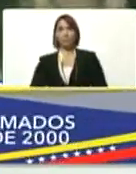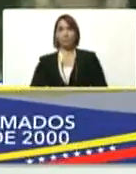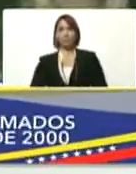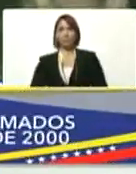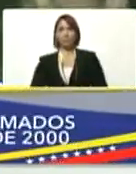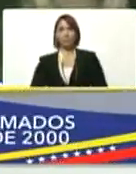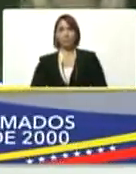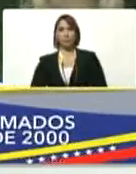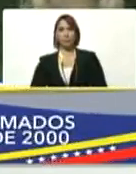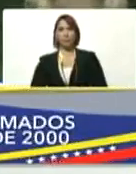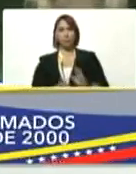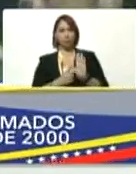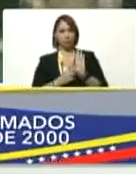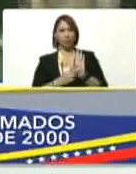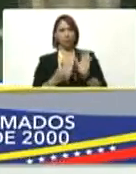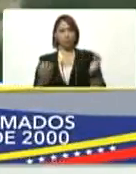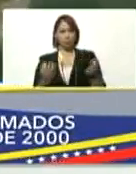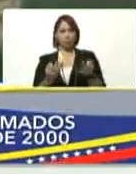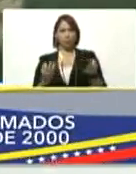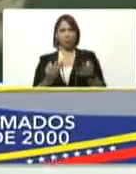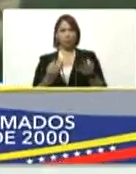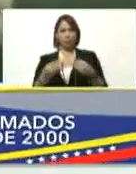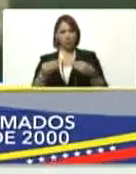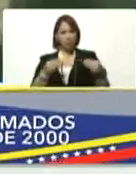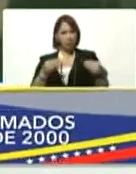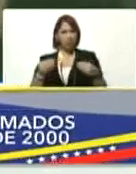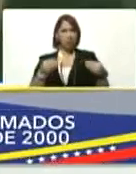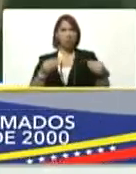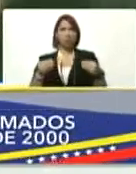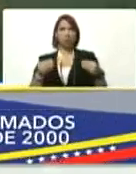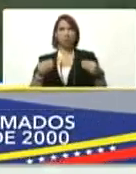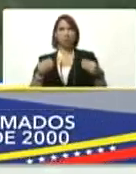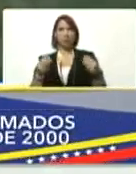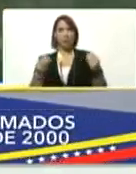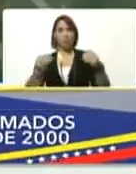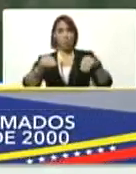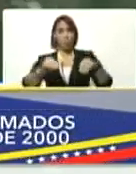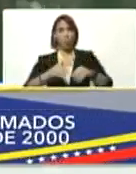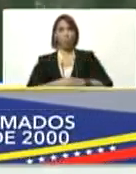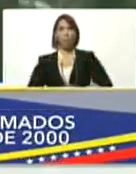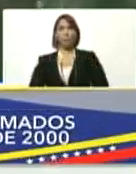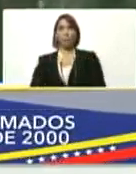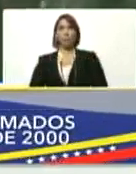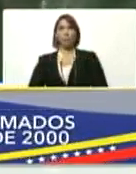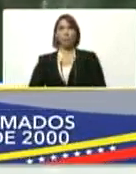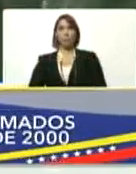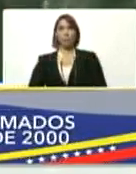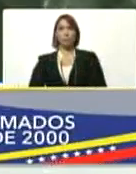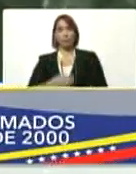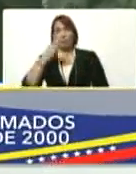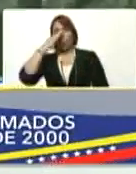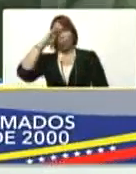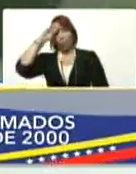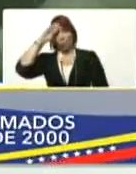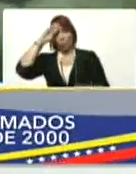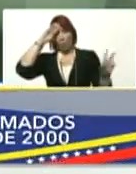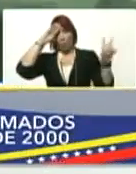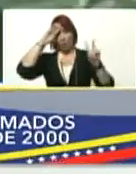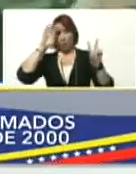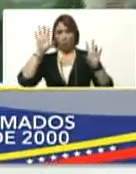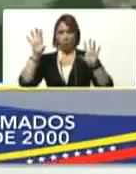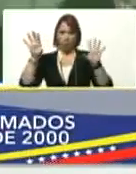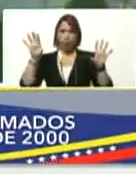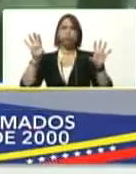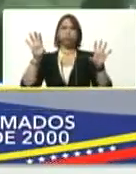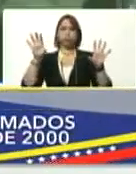De verdad, los modelos de cooperación entre Cuba y Venezuela son un